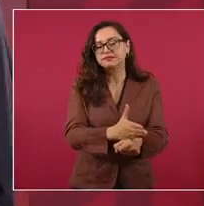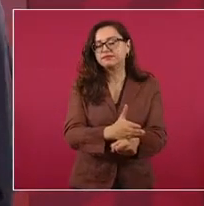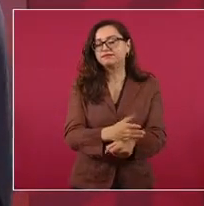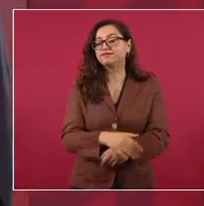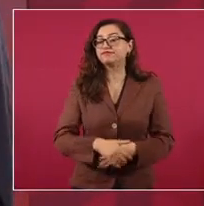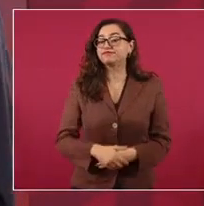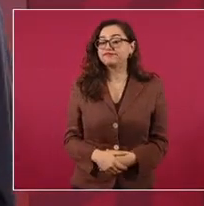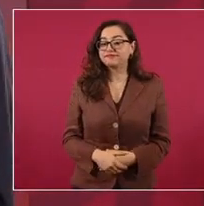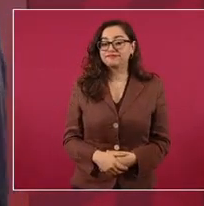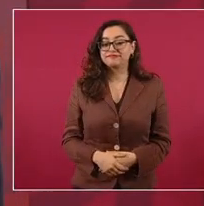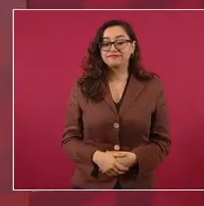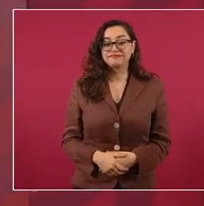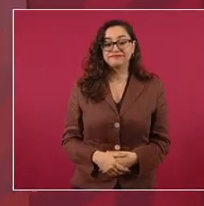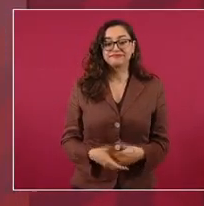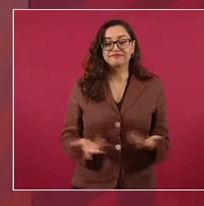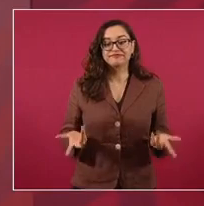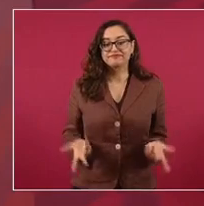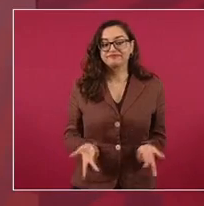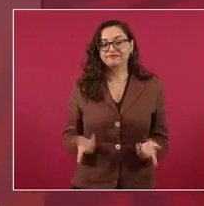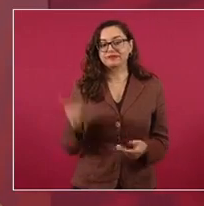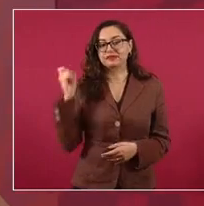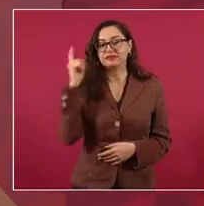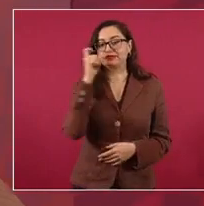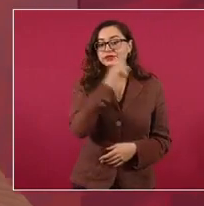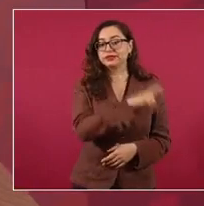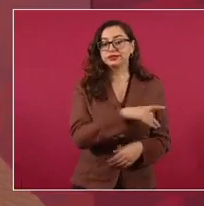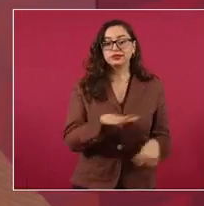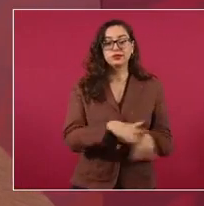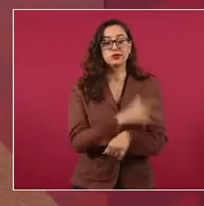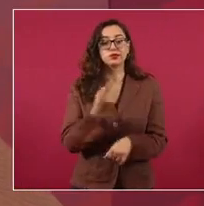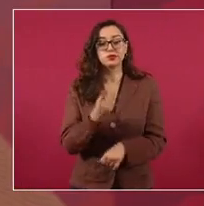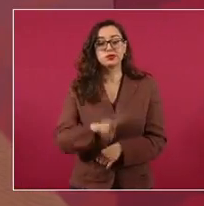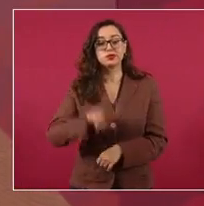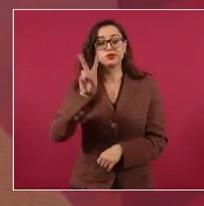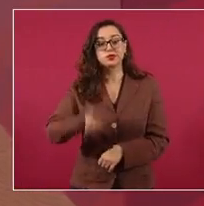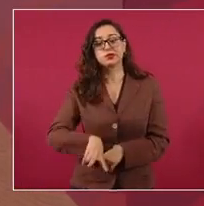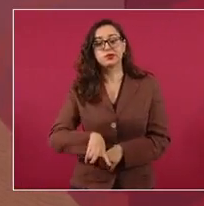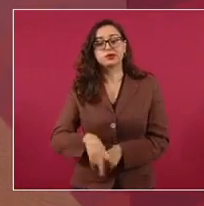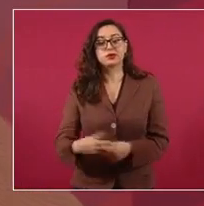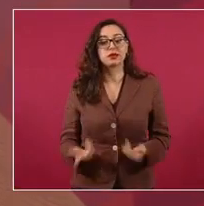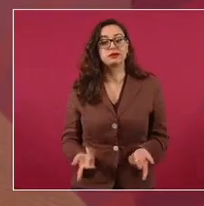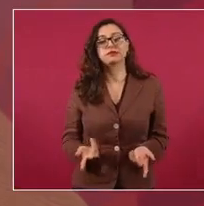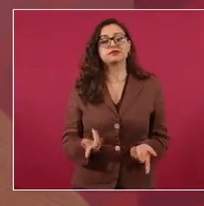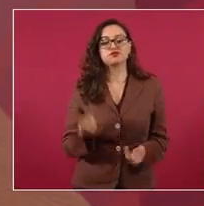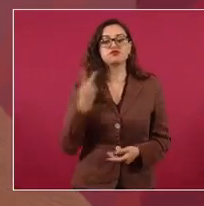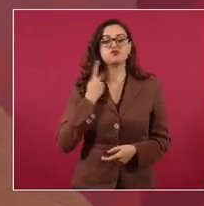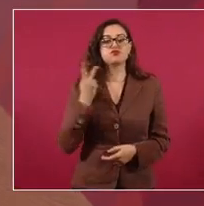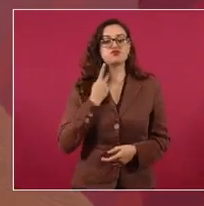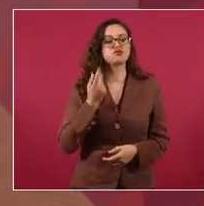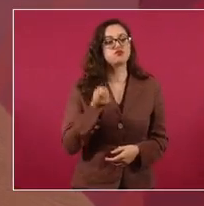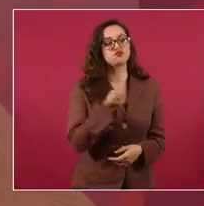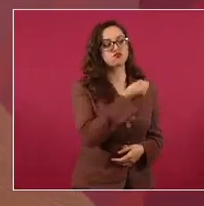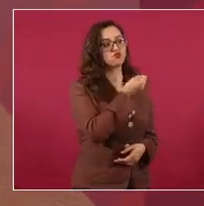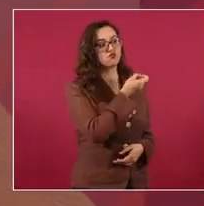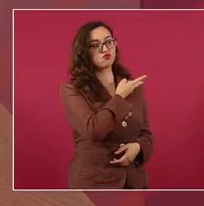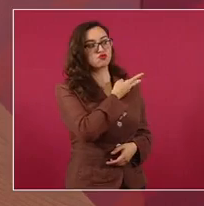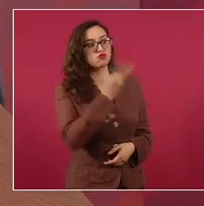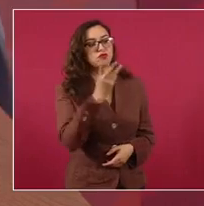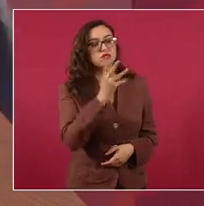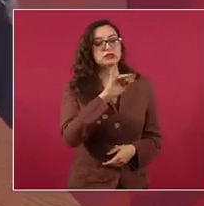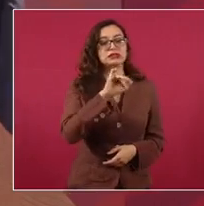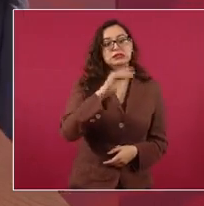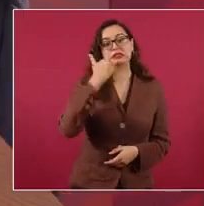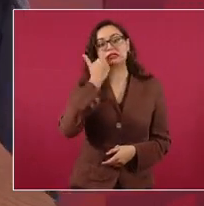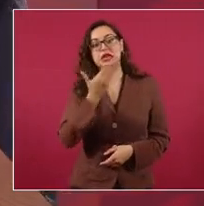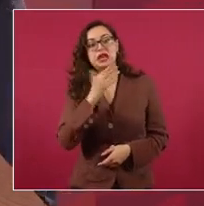y que como somos libres nosotros, no estamos aquí, ya lo he dicho varias veces, porque